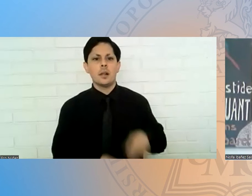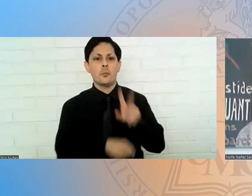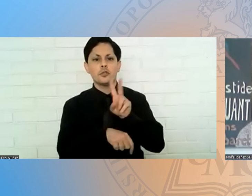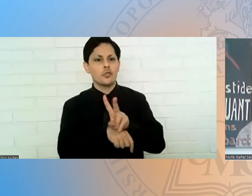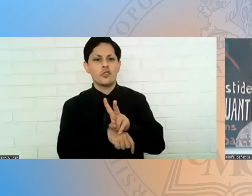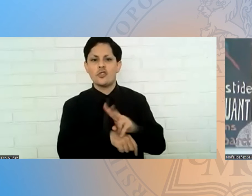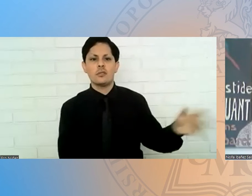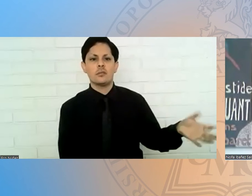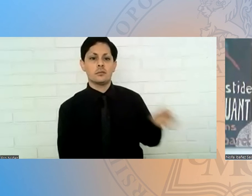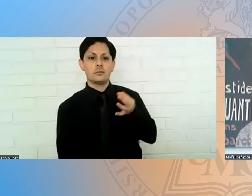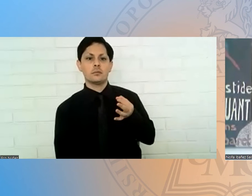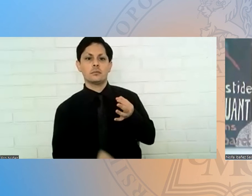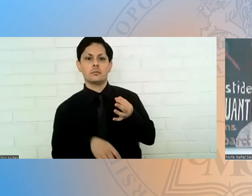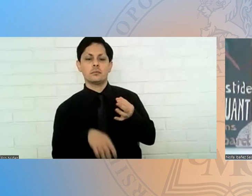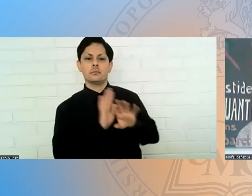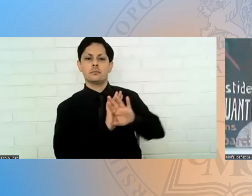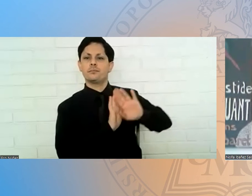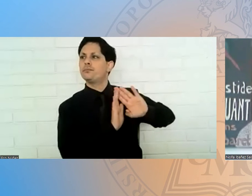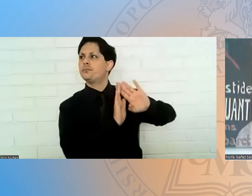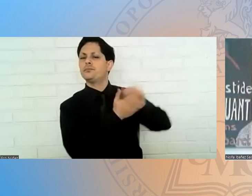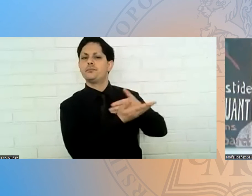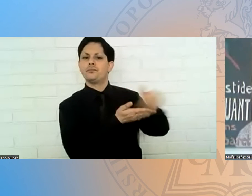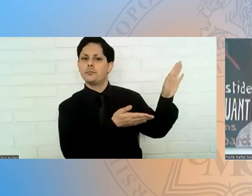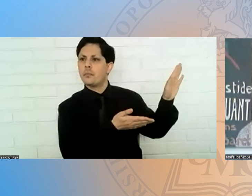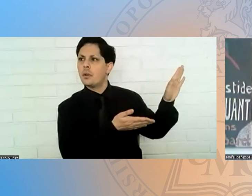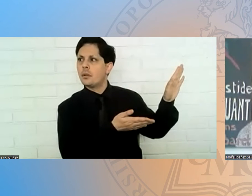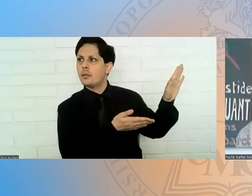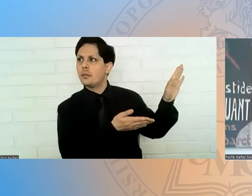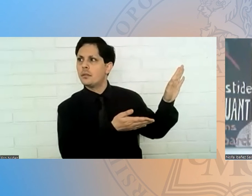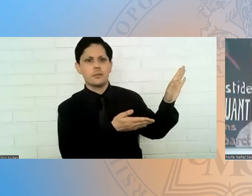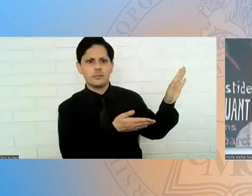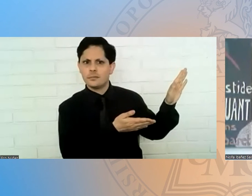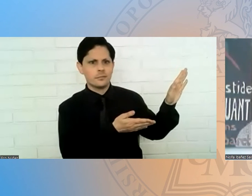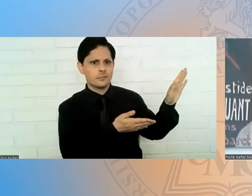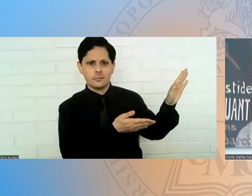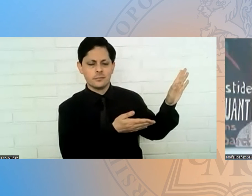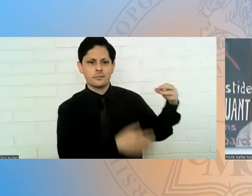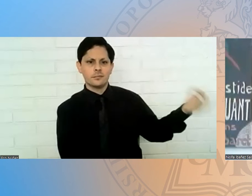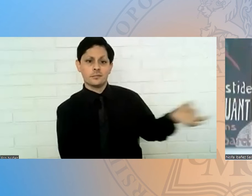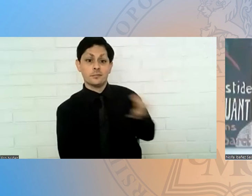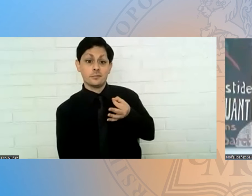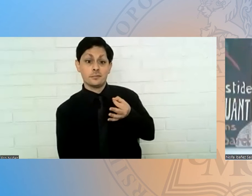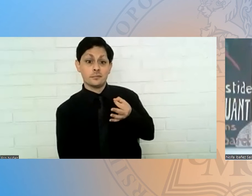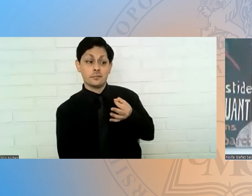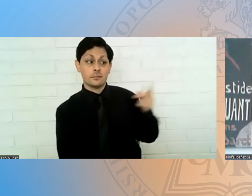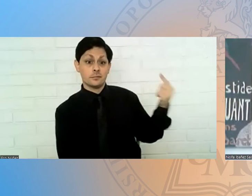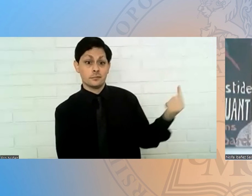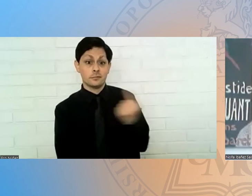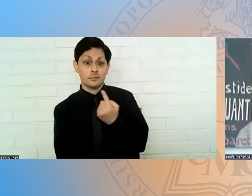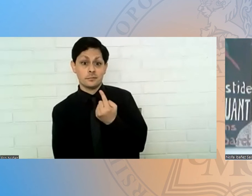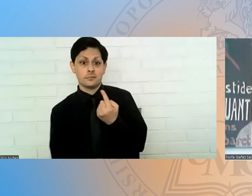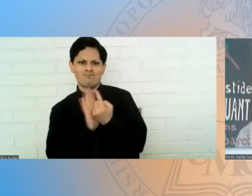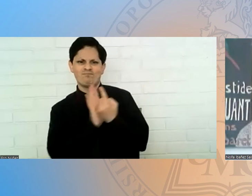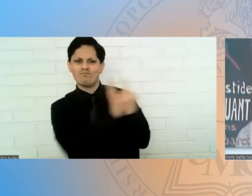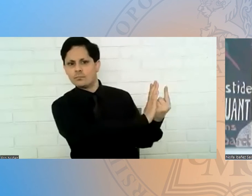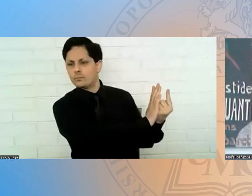alguna manera, en lo que sea pertinente, a lo que está trabajando. Entonces yo pienso que estos